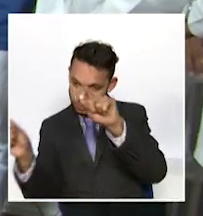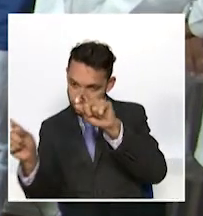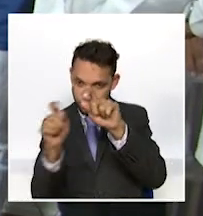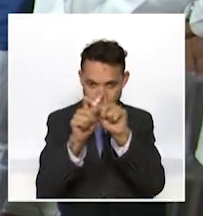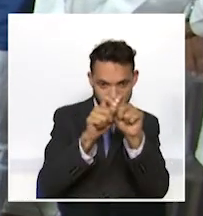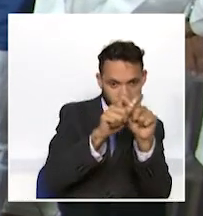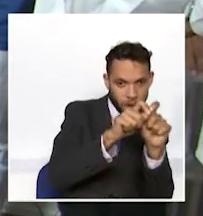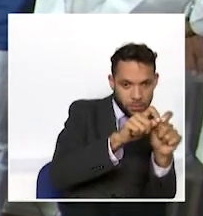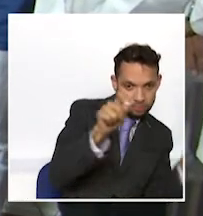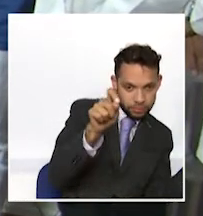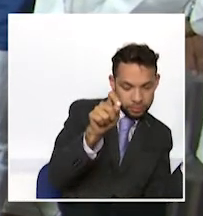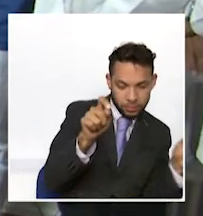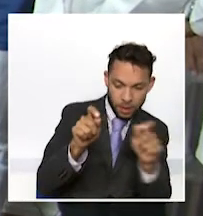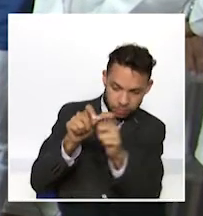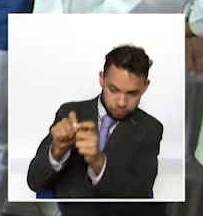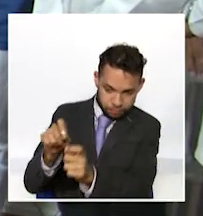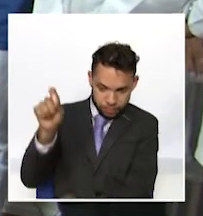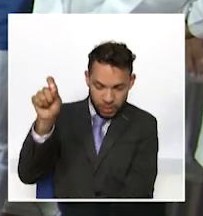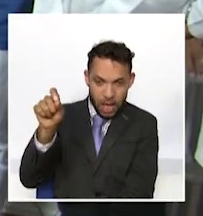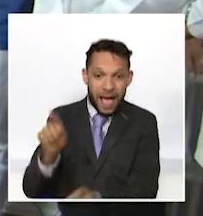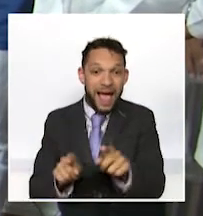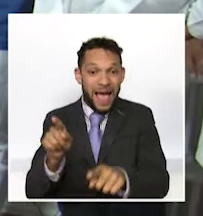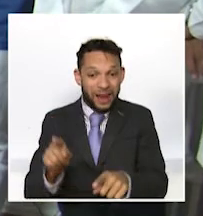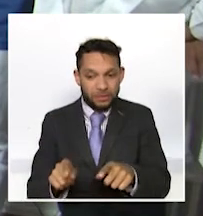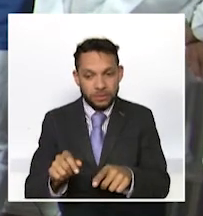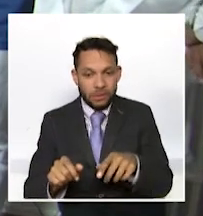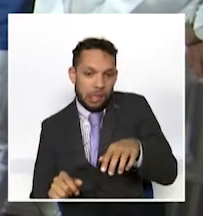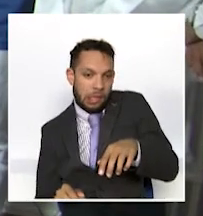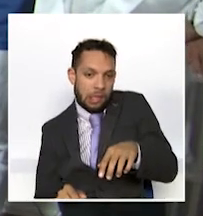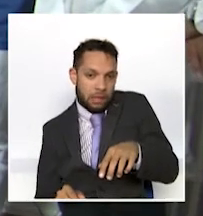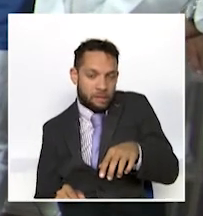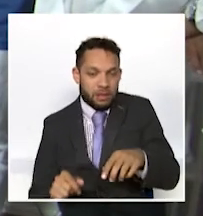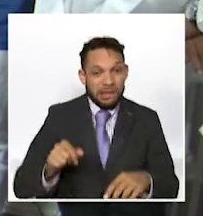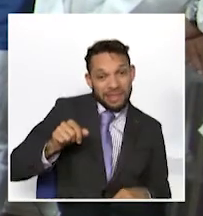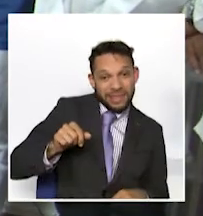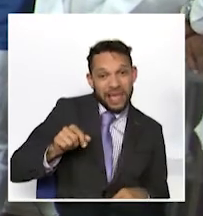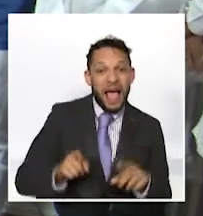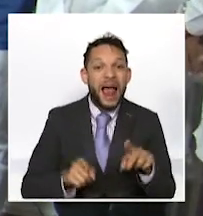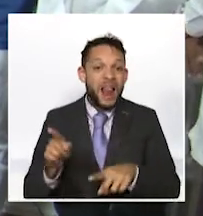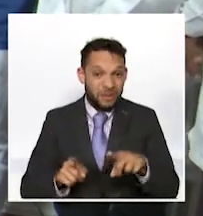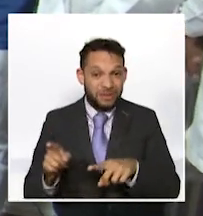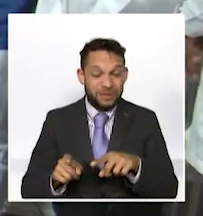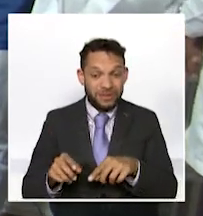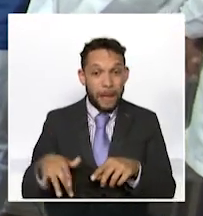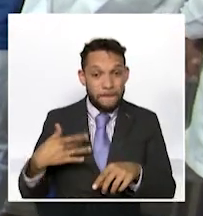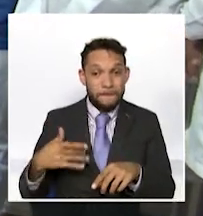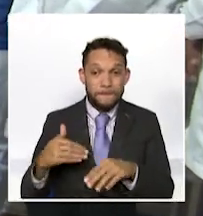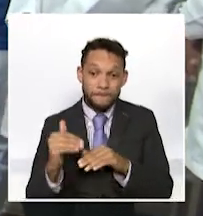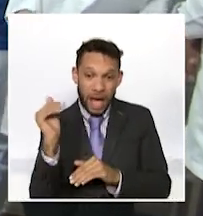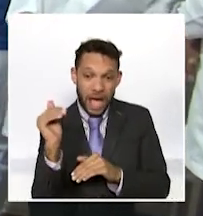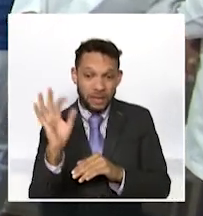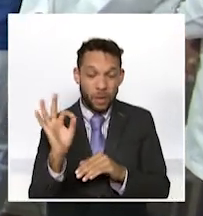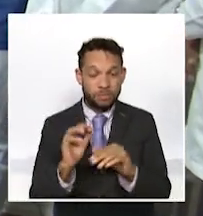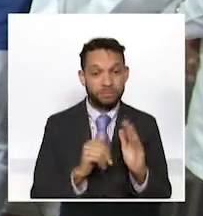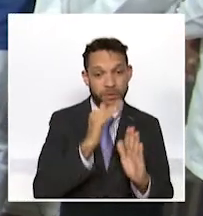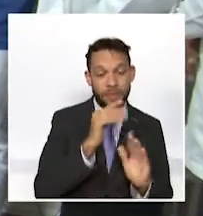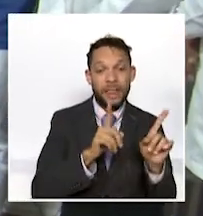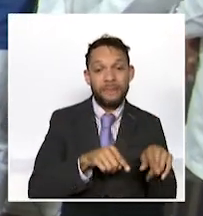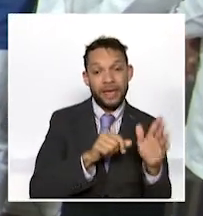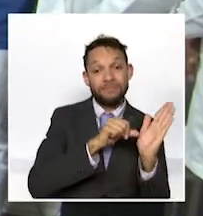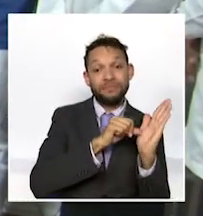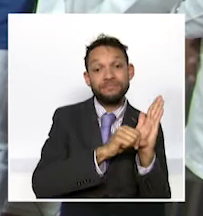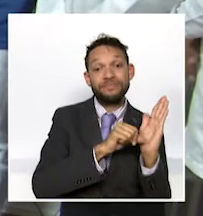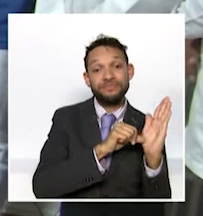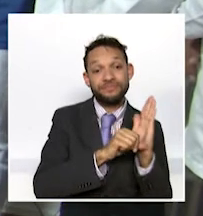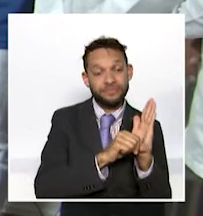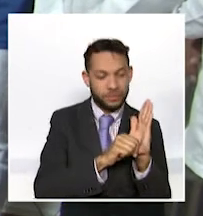los hombros. Siempre vamos a observar que hay un hombro más caído que otro. La cadera, ¿sí? Las prominencias lumbales, también alcanzamos